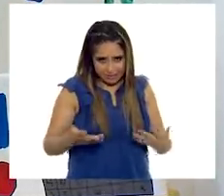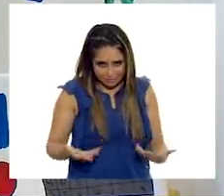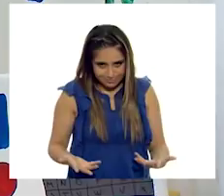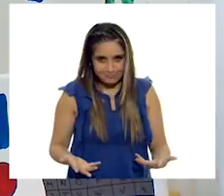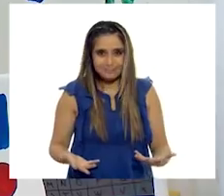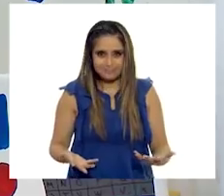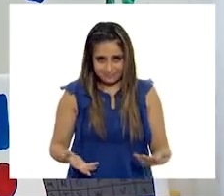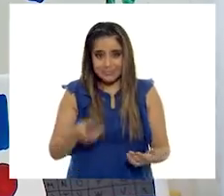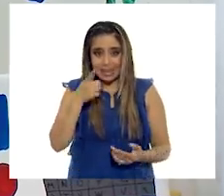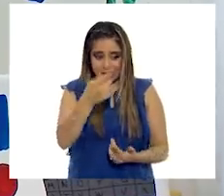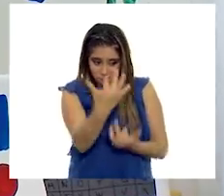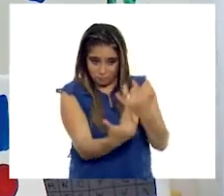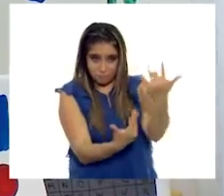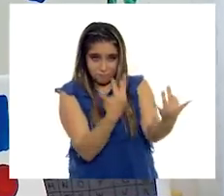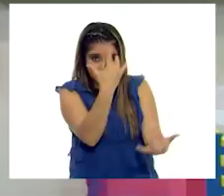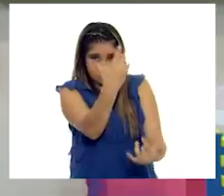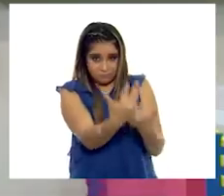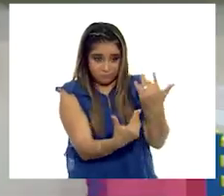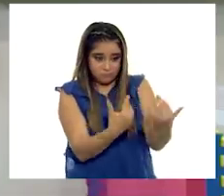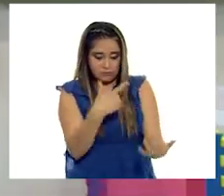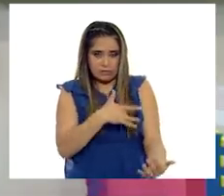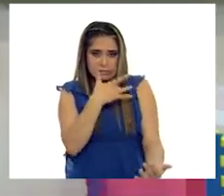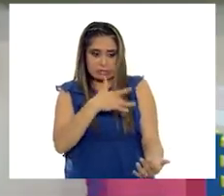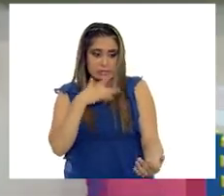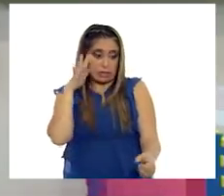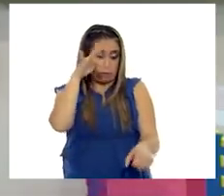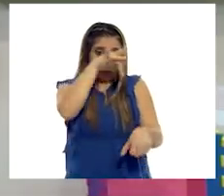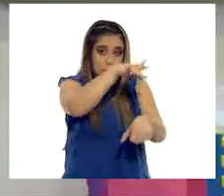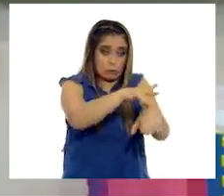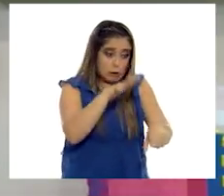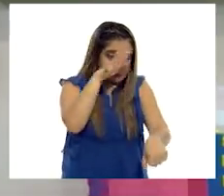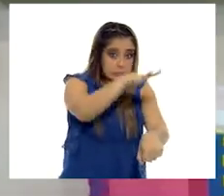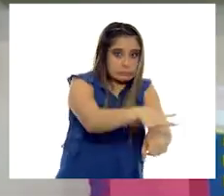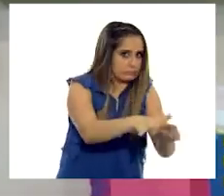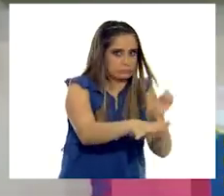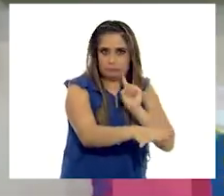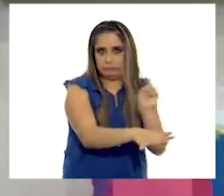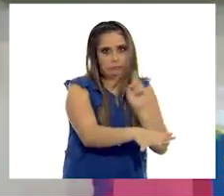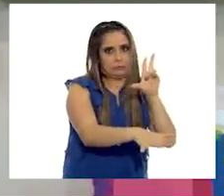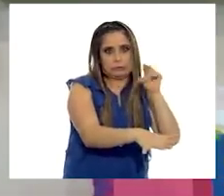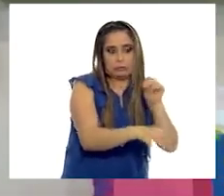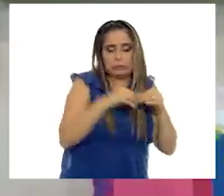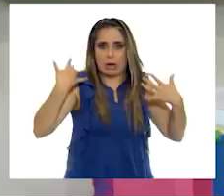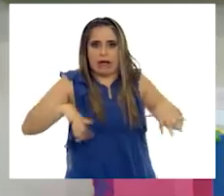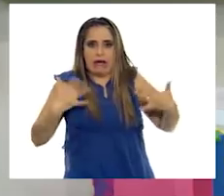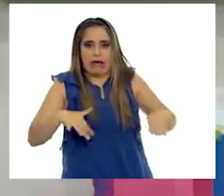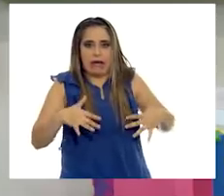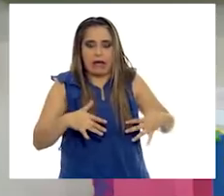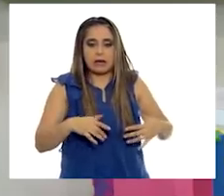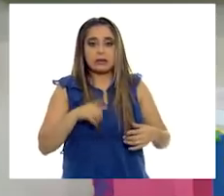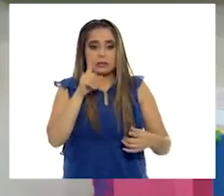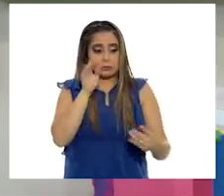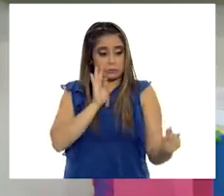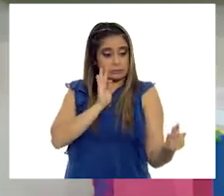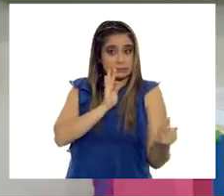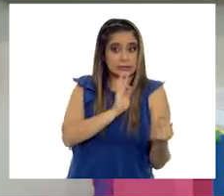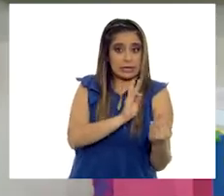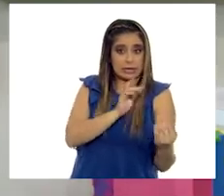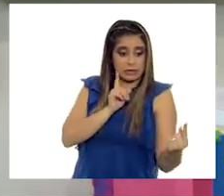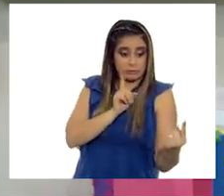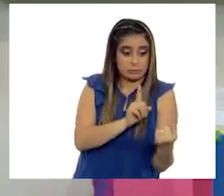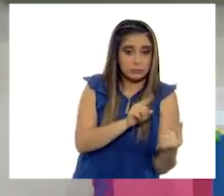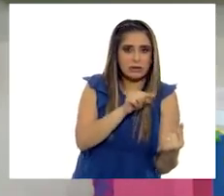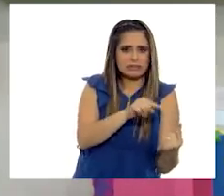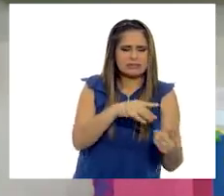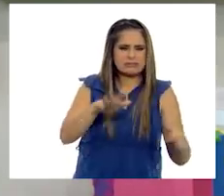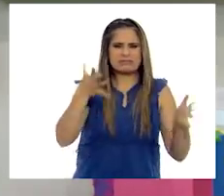que cuando hay fuego, por puro instinto, es que si lo tocamos nos vamos a quemar. Ujú. Pero si te acercas un poco, sientes